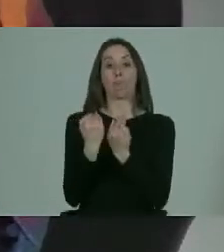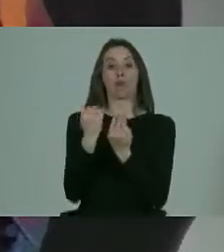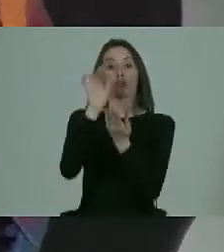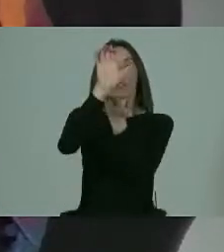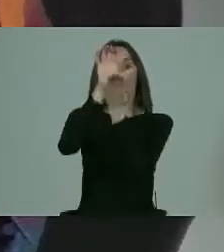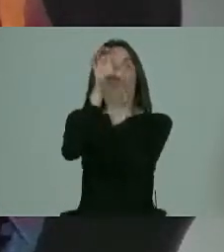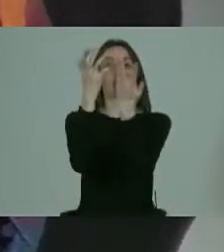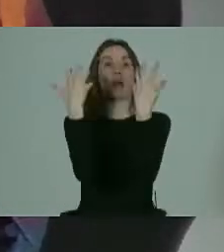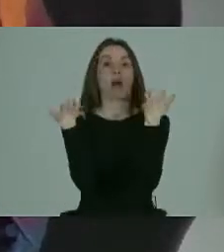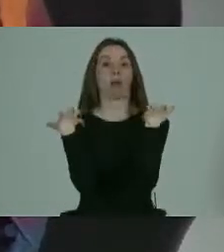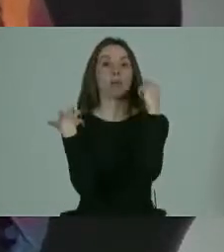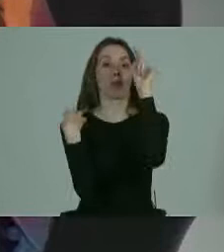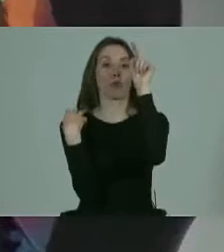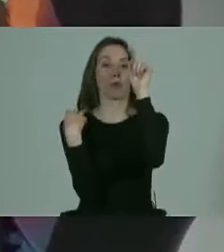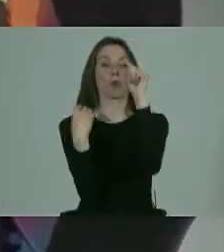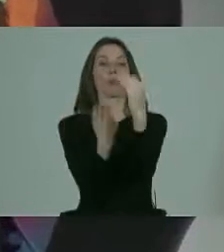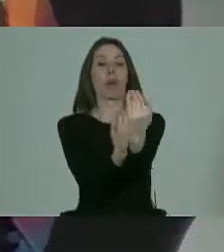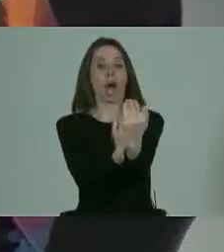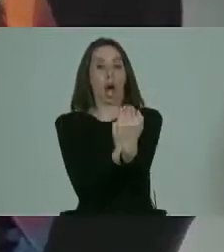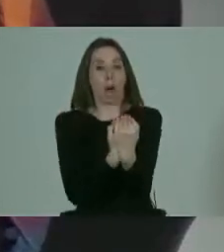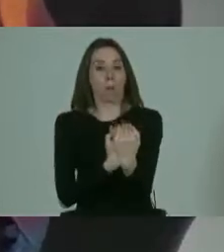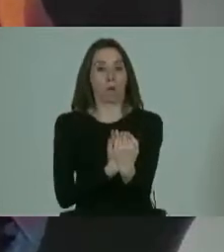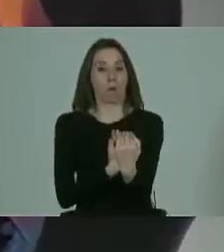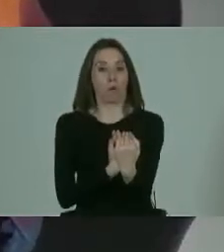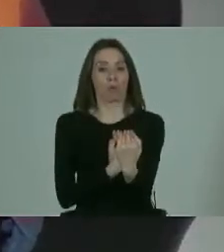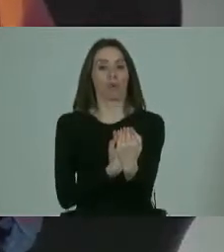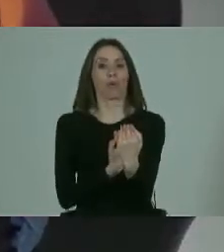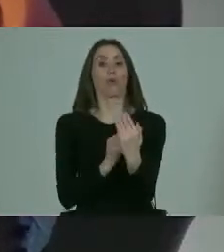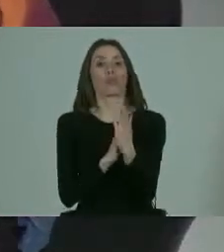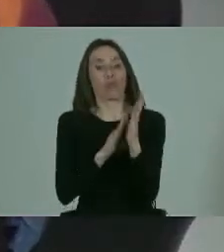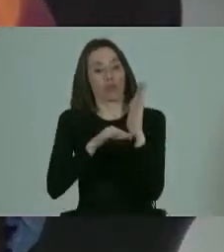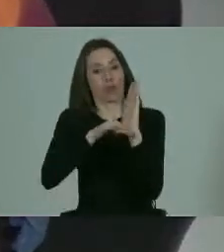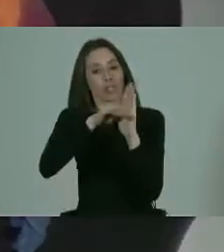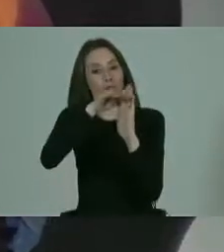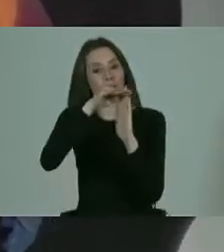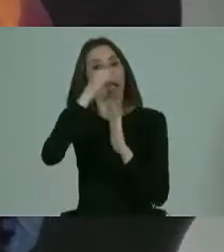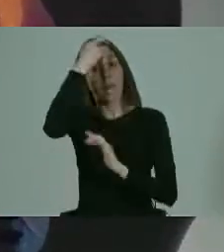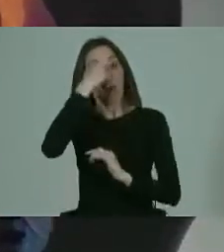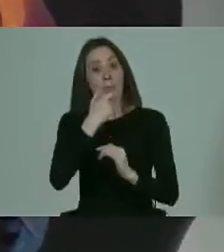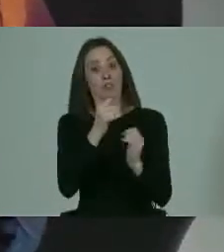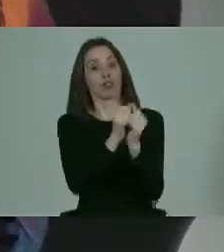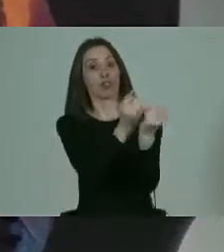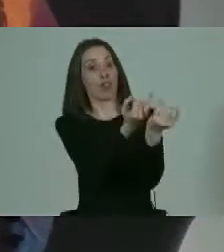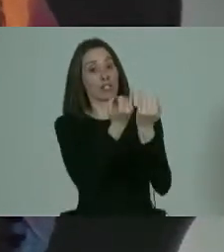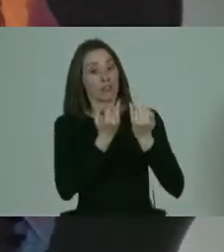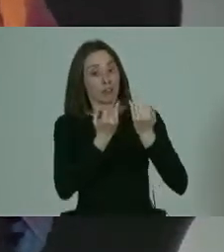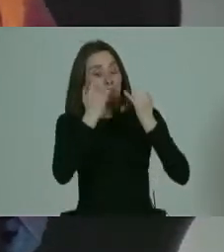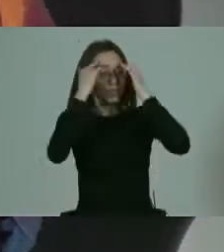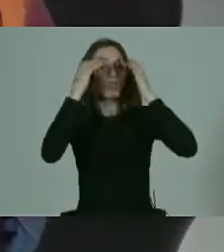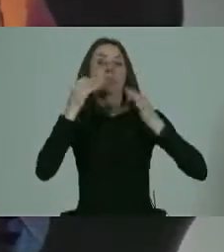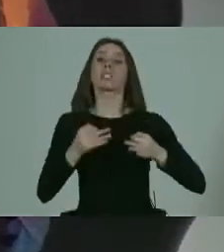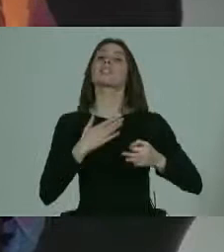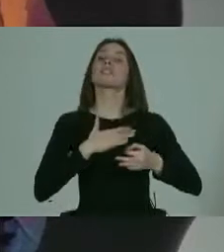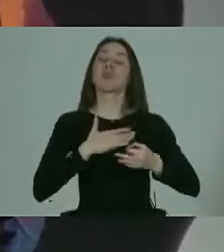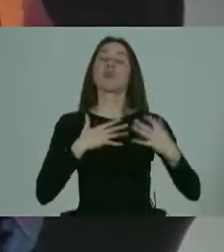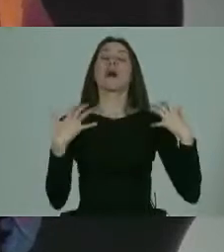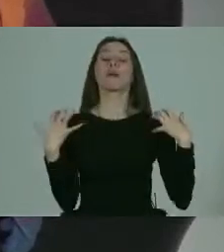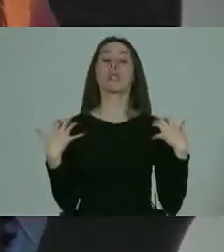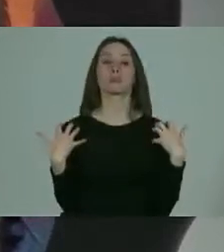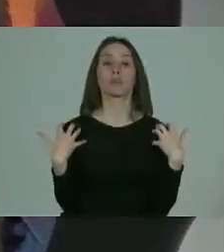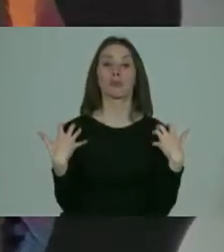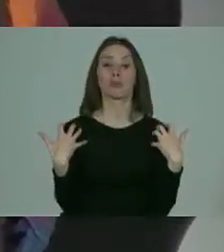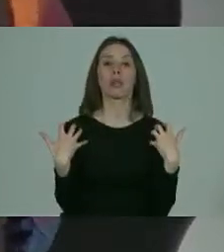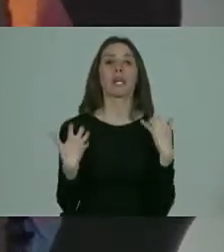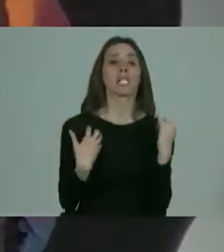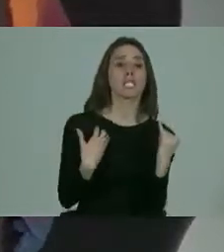cargo de esos apoyos del ingreso apoyo en todos los niveles para que tomen una decisión informada y responsable y sepa efectivamente